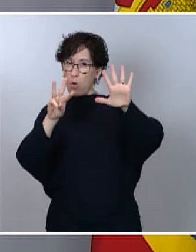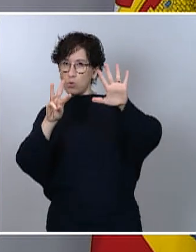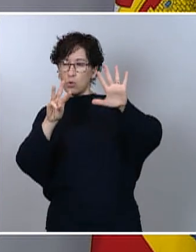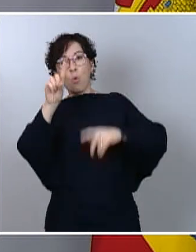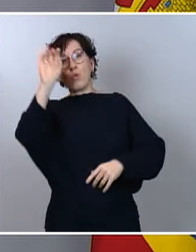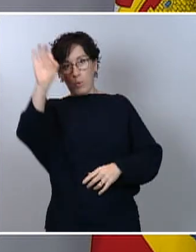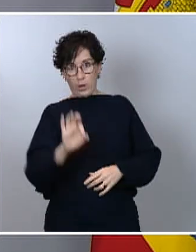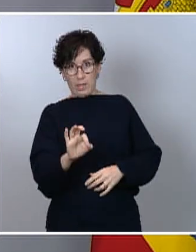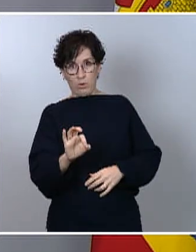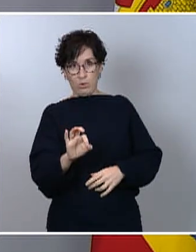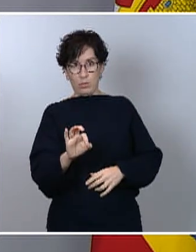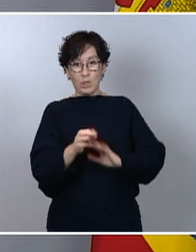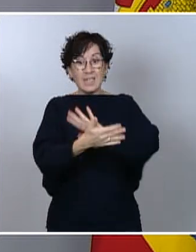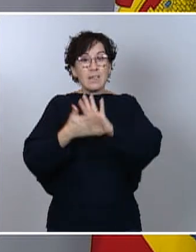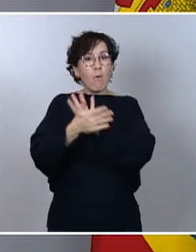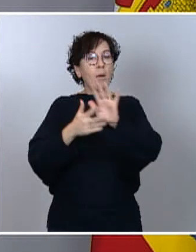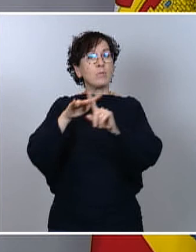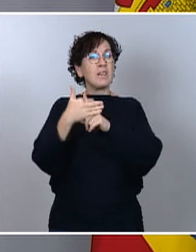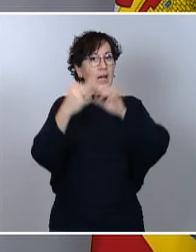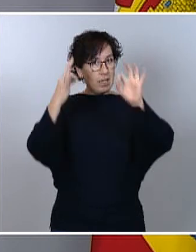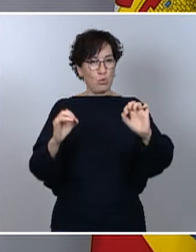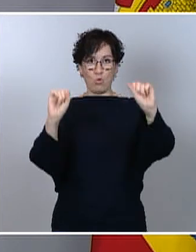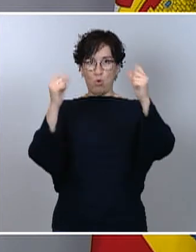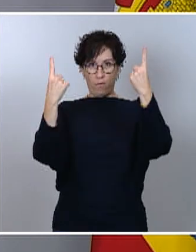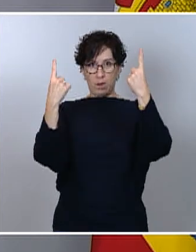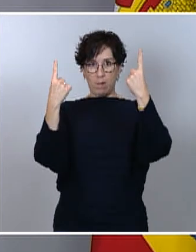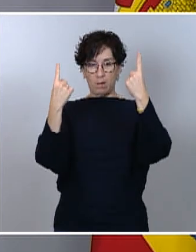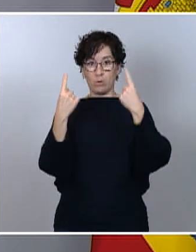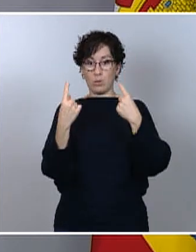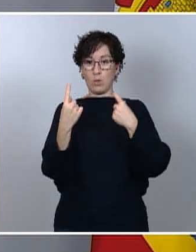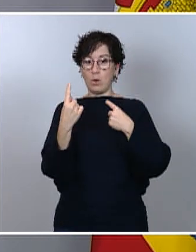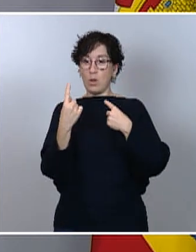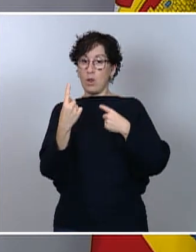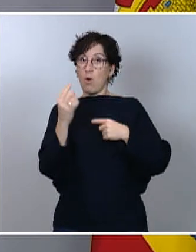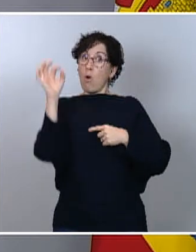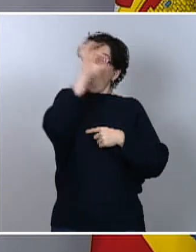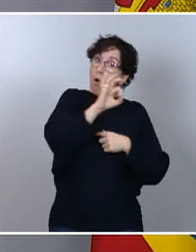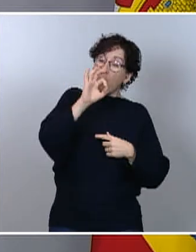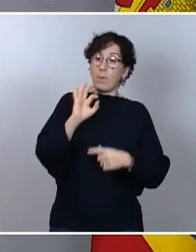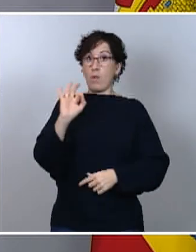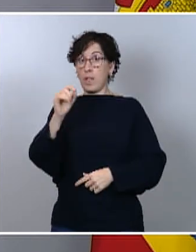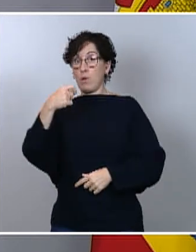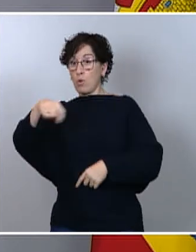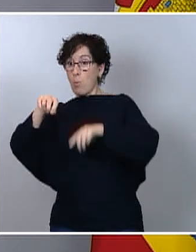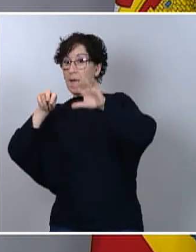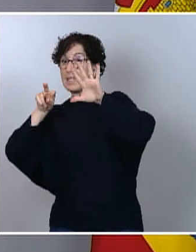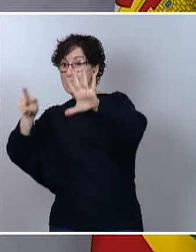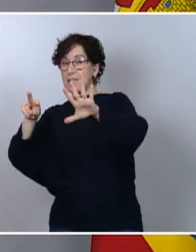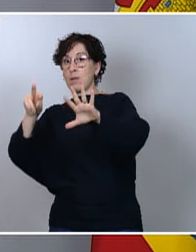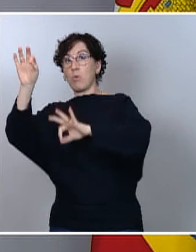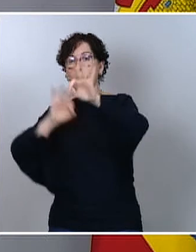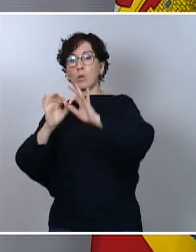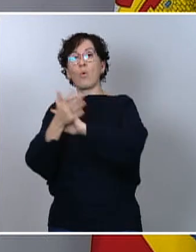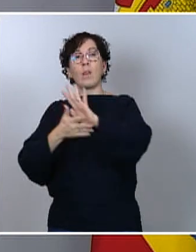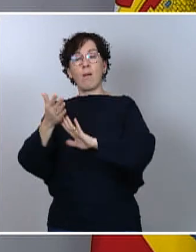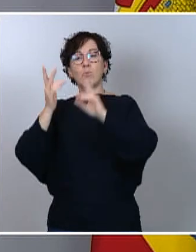muertes en casos confirmados y alcanza un 1,07 cuando tenemos en cuenta el exceso de mortalidad. En ese caso estaríamos,